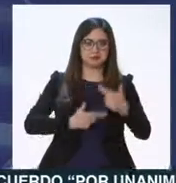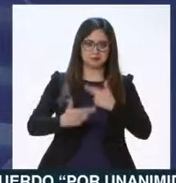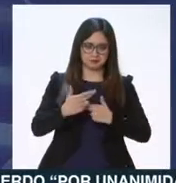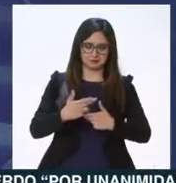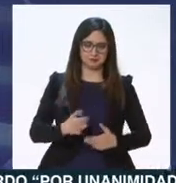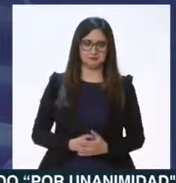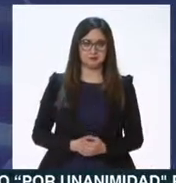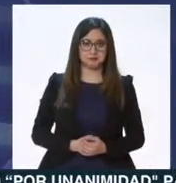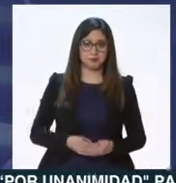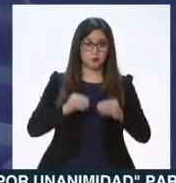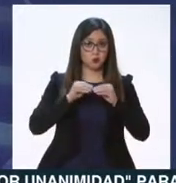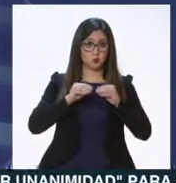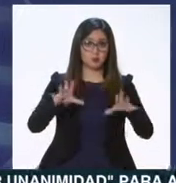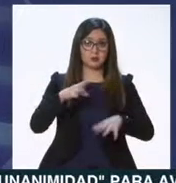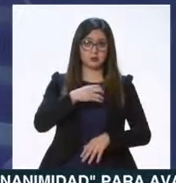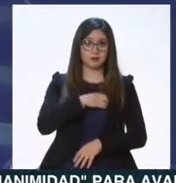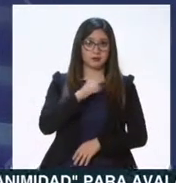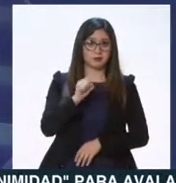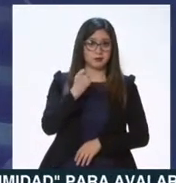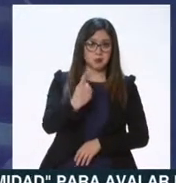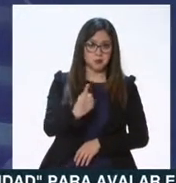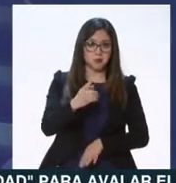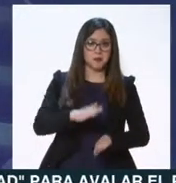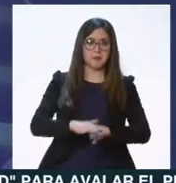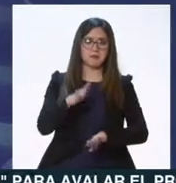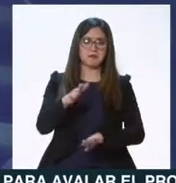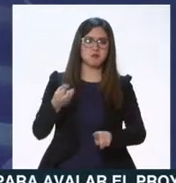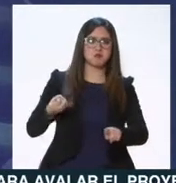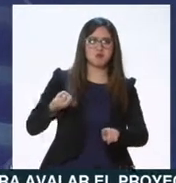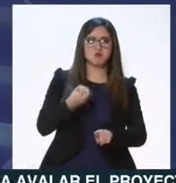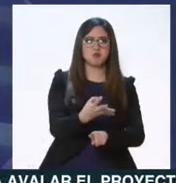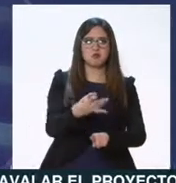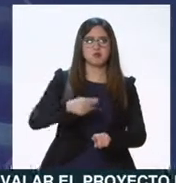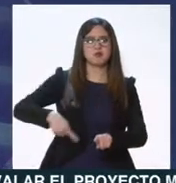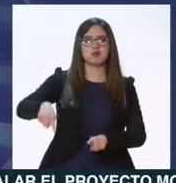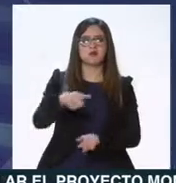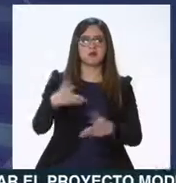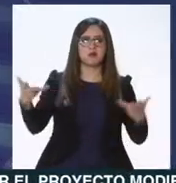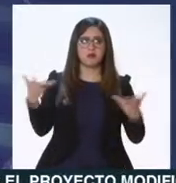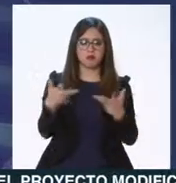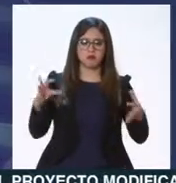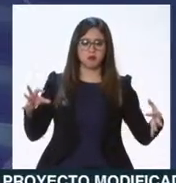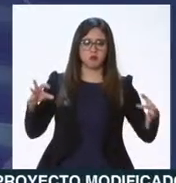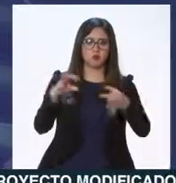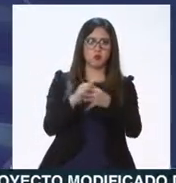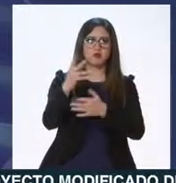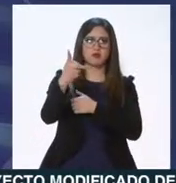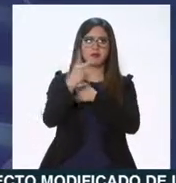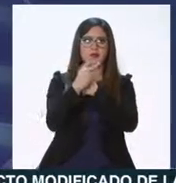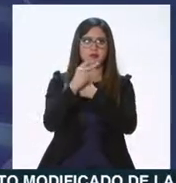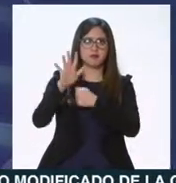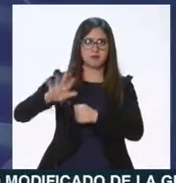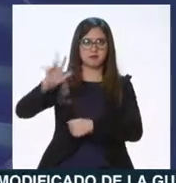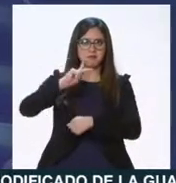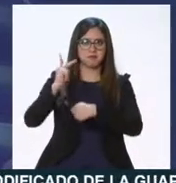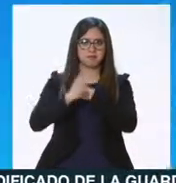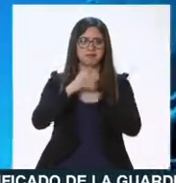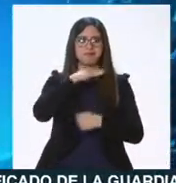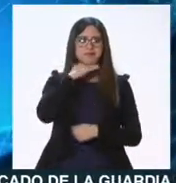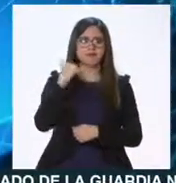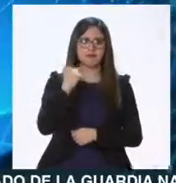La programación de Capital 21 se reforzará con producciones y contenido elaborado en colaboración con una televisora alemana. Aquí los